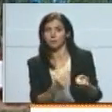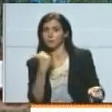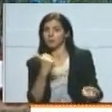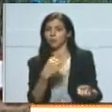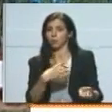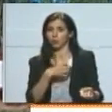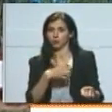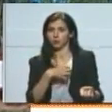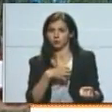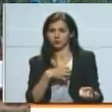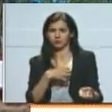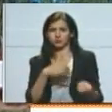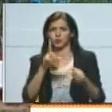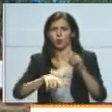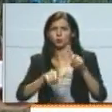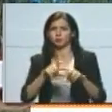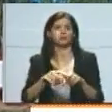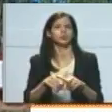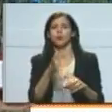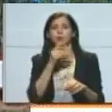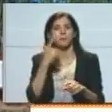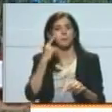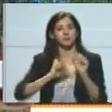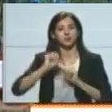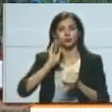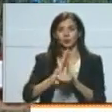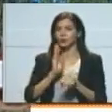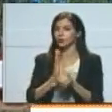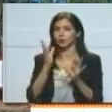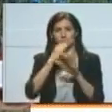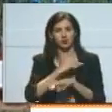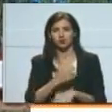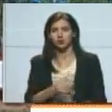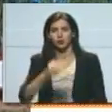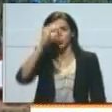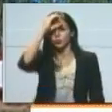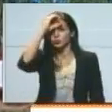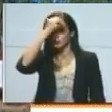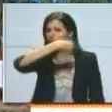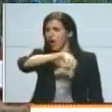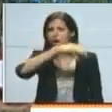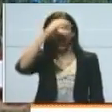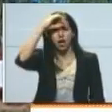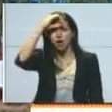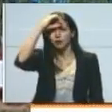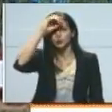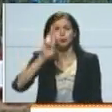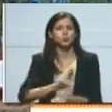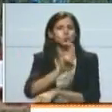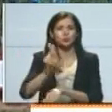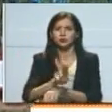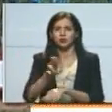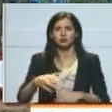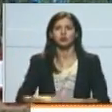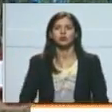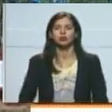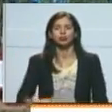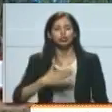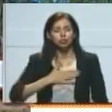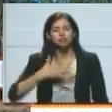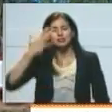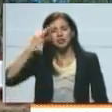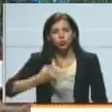Ellos disparan estas cosas sin ningún tipo de prevención. No saben en verdad manipular. Y yo estoy, mire, como que me llamo Diosdado